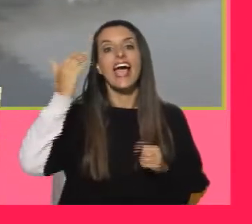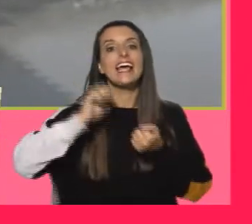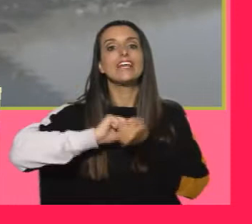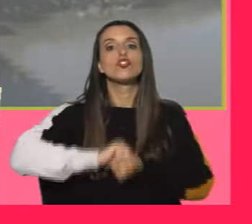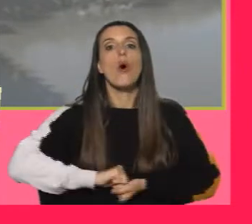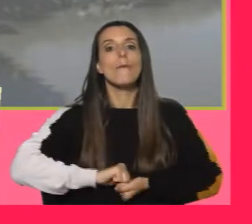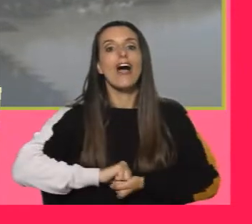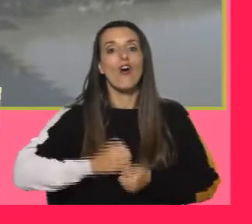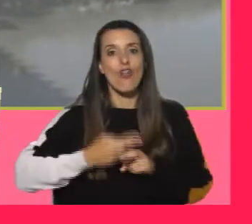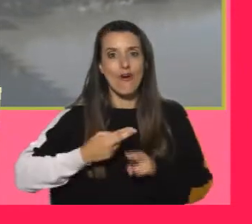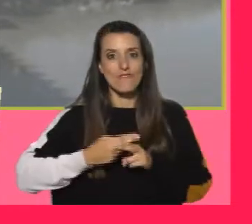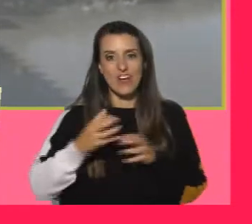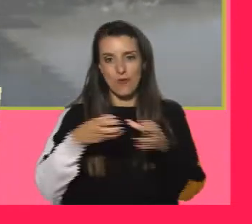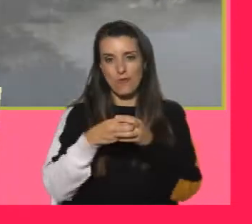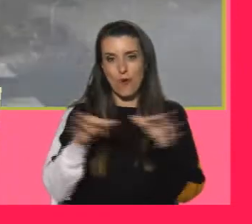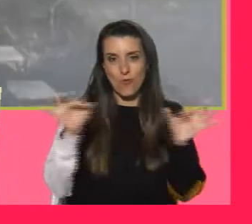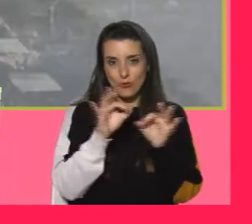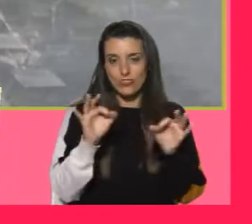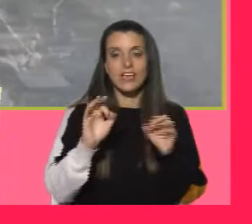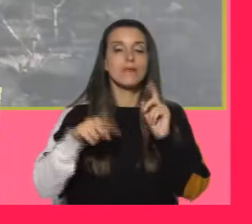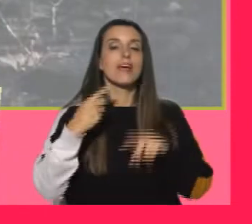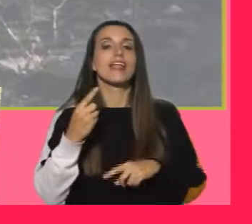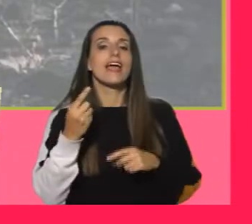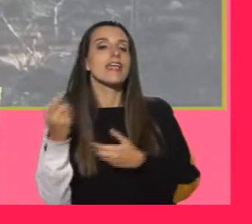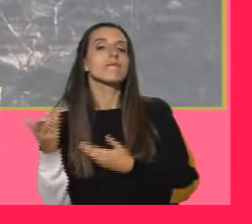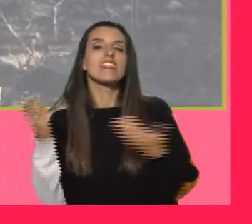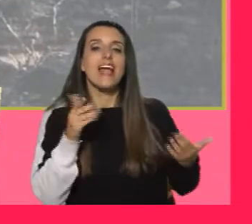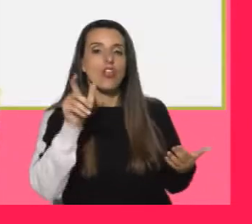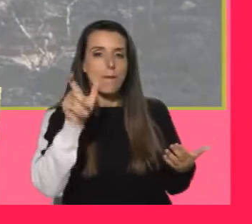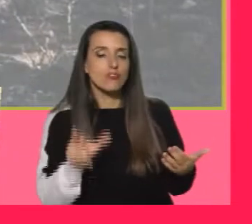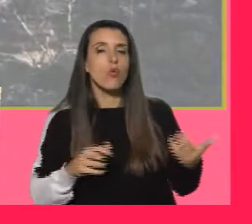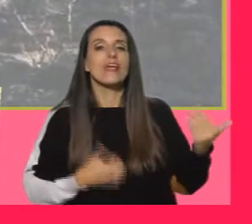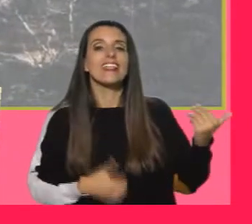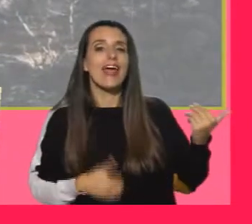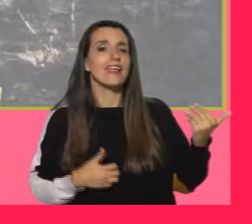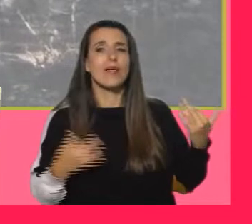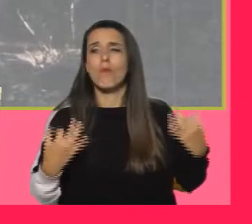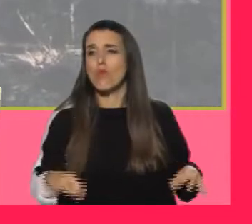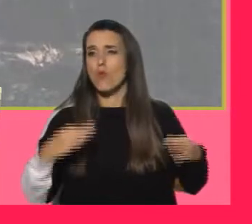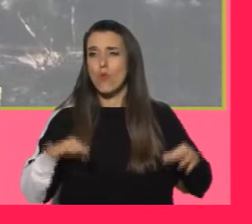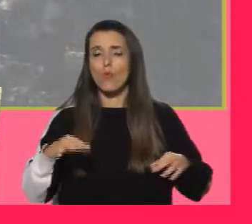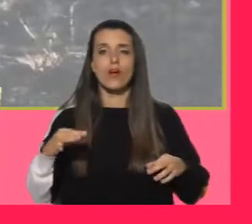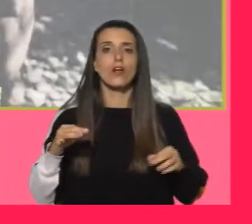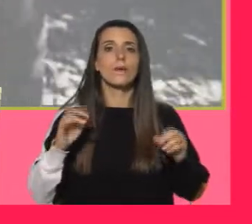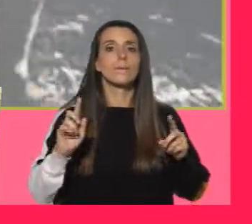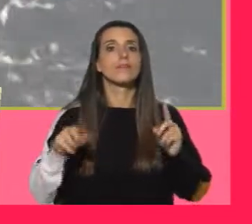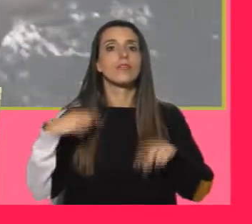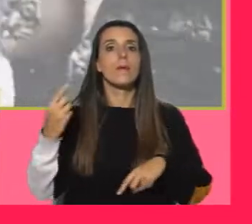vamos a tener invitados feliz es un tremendo gran guitarrista que nos acompaña y que